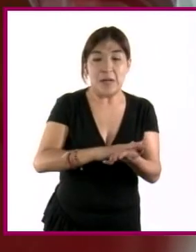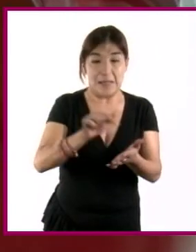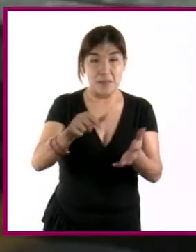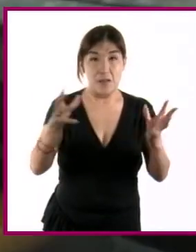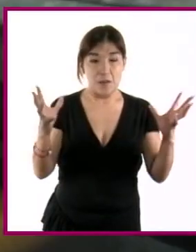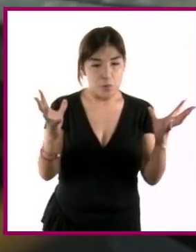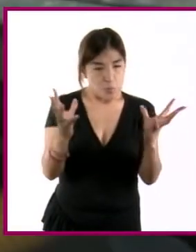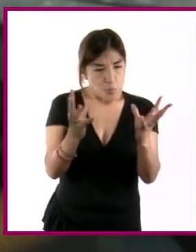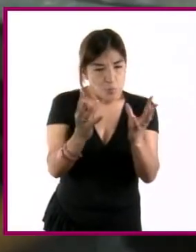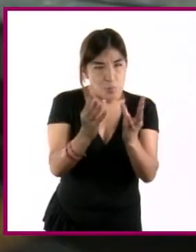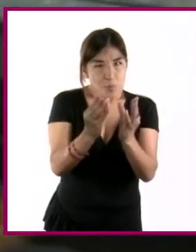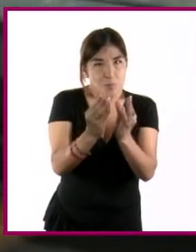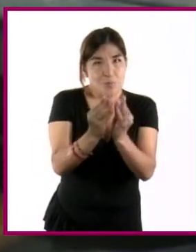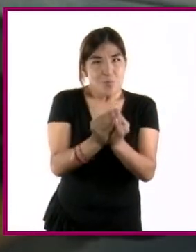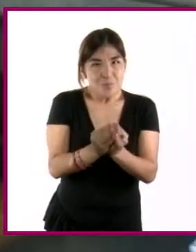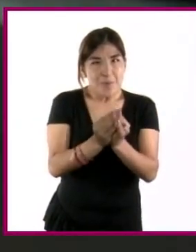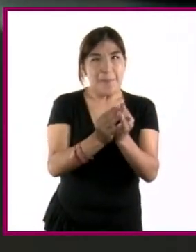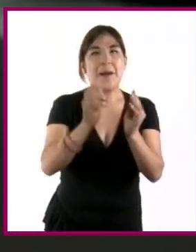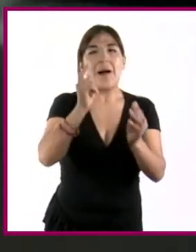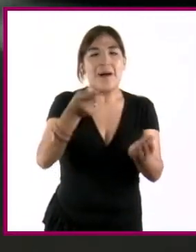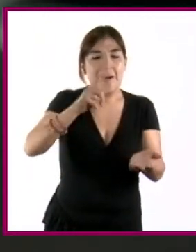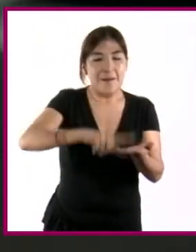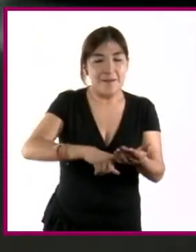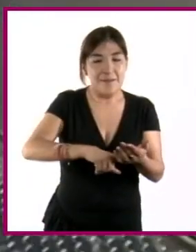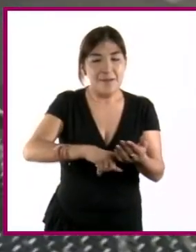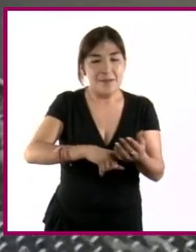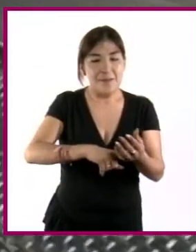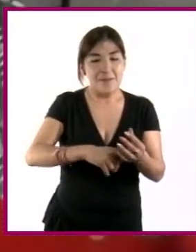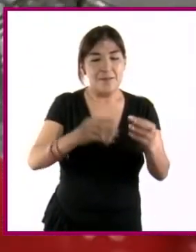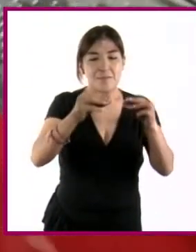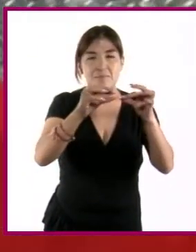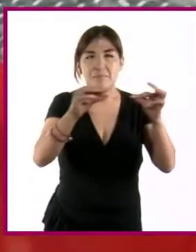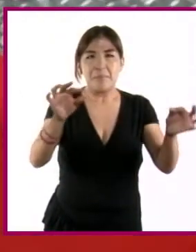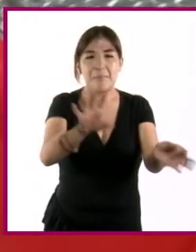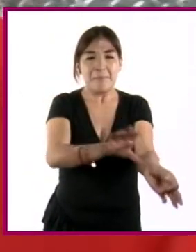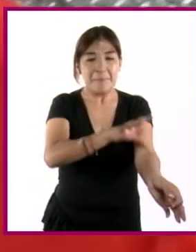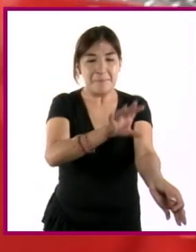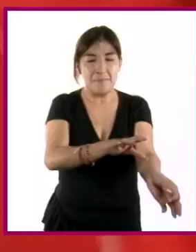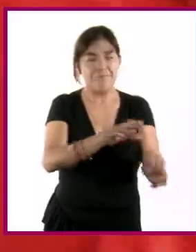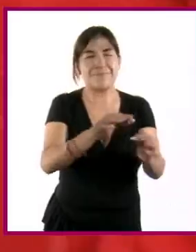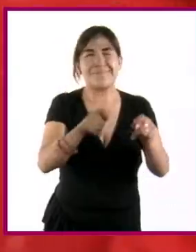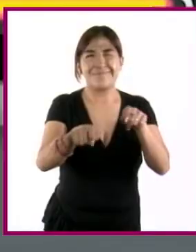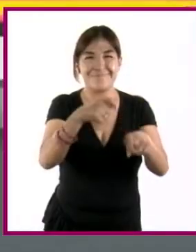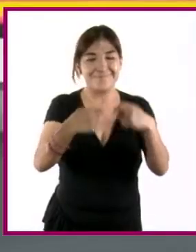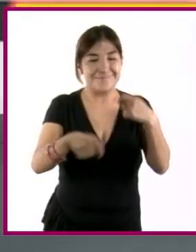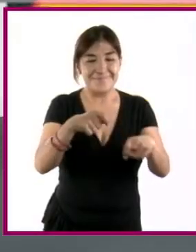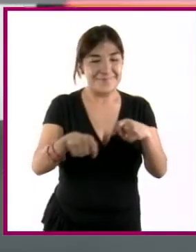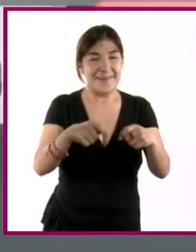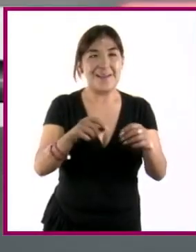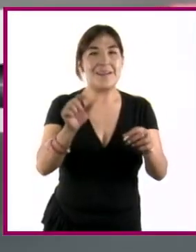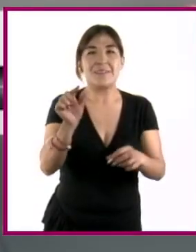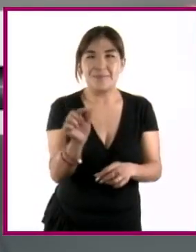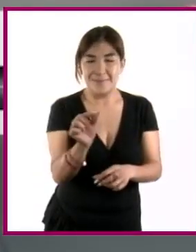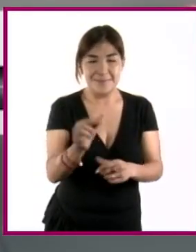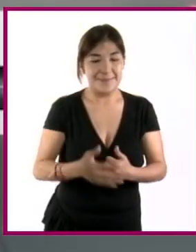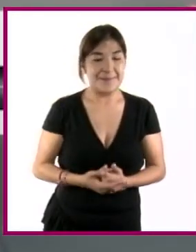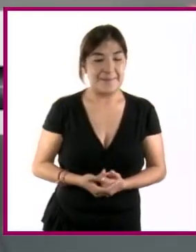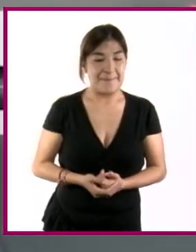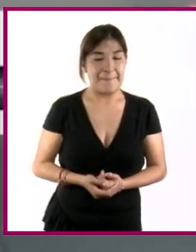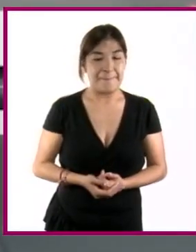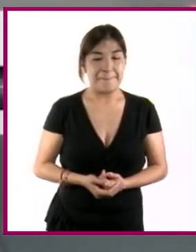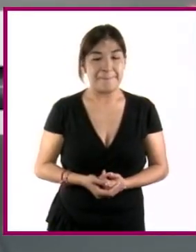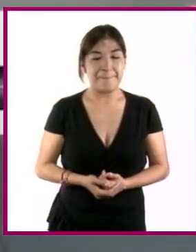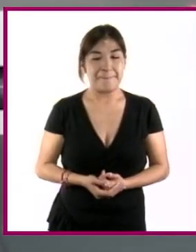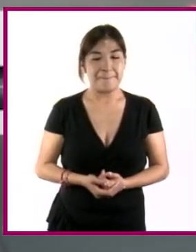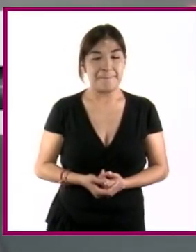homogeneizar el material mediante fundición, tintado y corte del plástico en pequeños trozos. Extrusión. Consiste